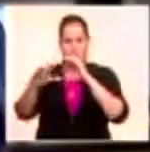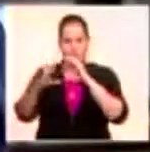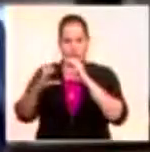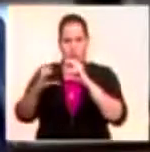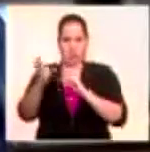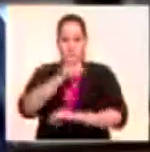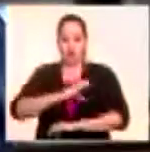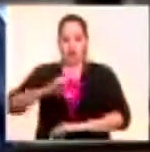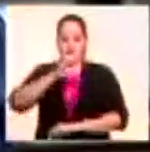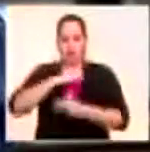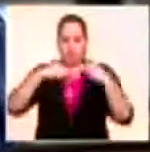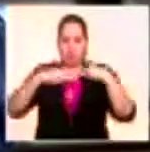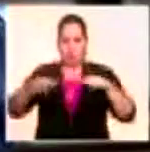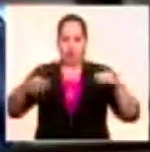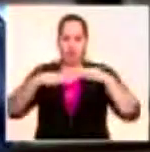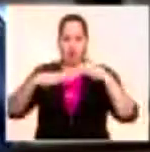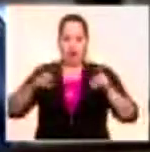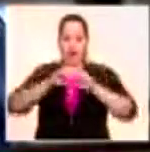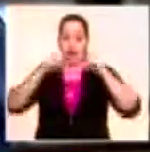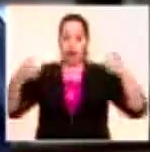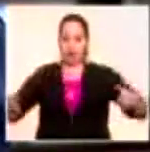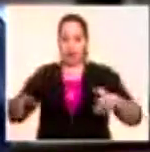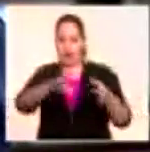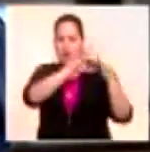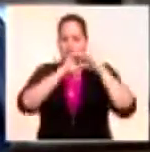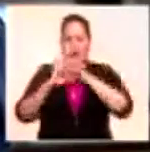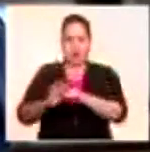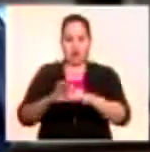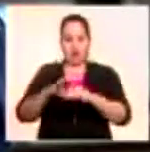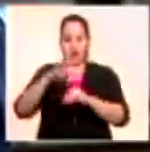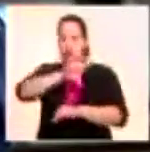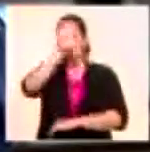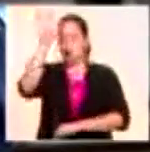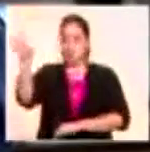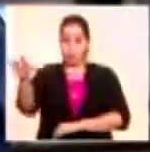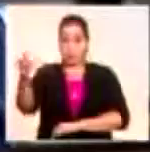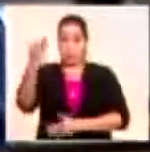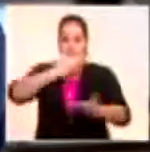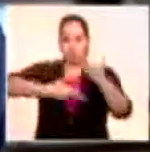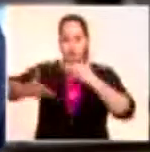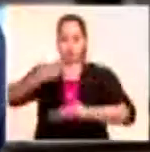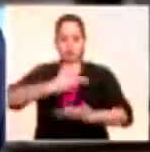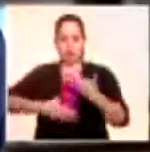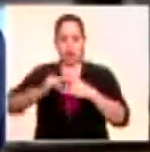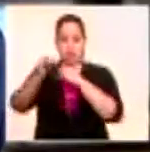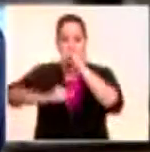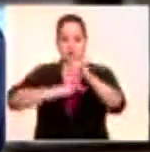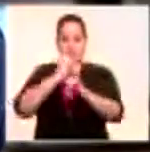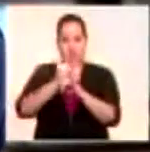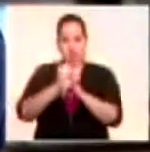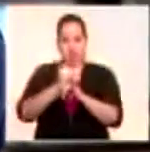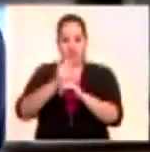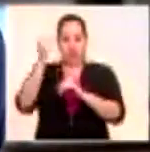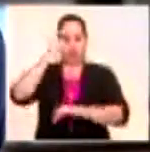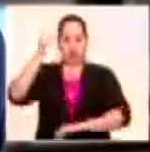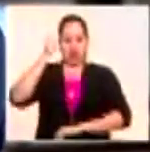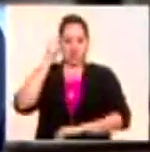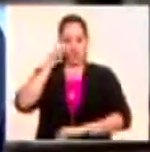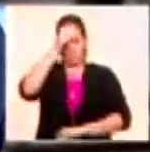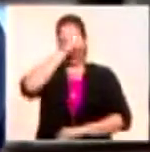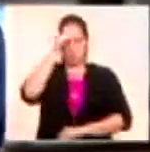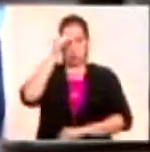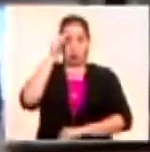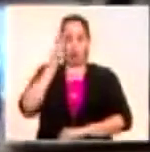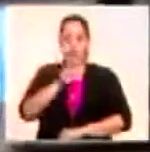El Comité Popular General de Enlace Exterior y Cooperación Internacional, fechado el domingo 27 del